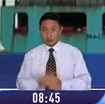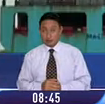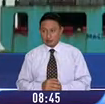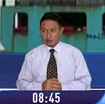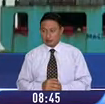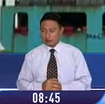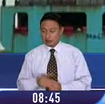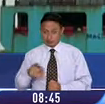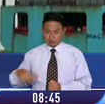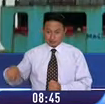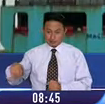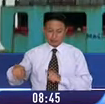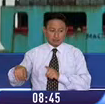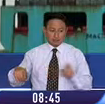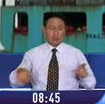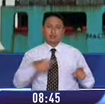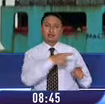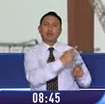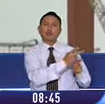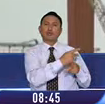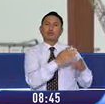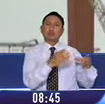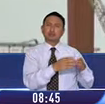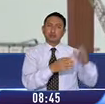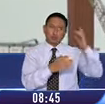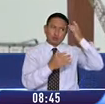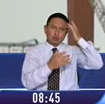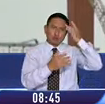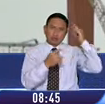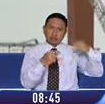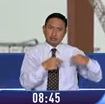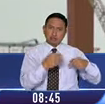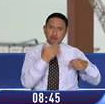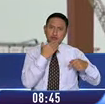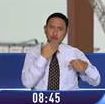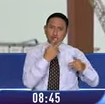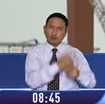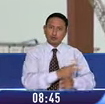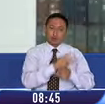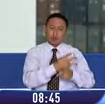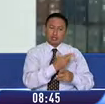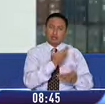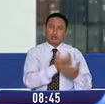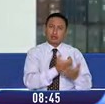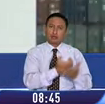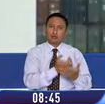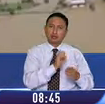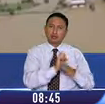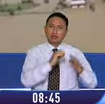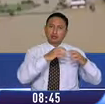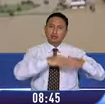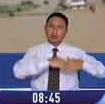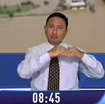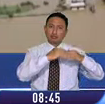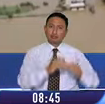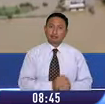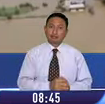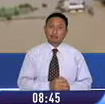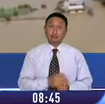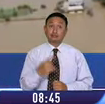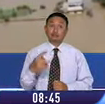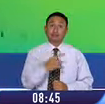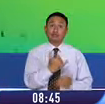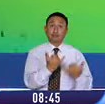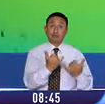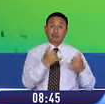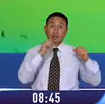a los sectores productivos les inquieta cómo mantendrán a flote la economía de Ecuador durante el fenómeno del